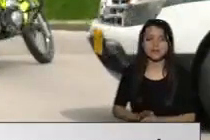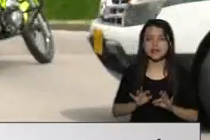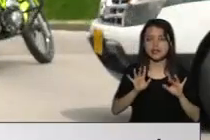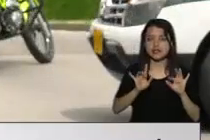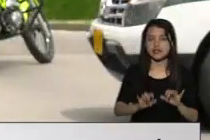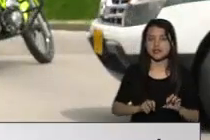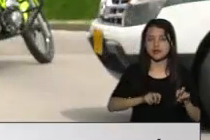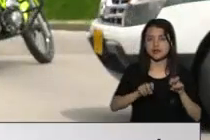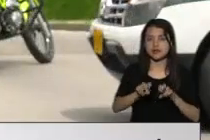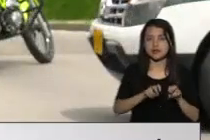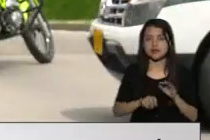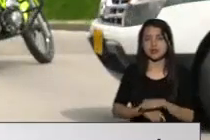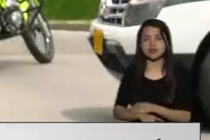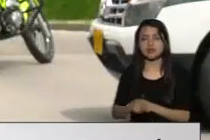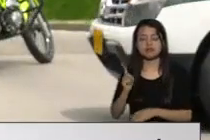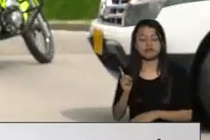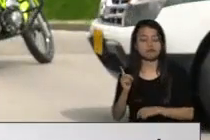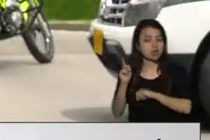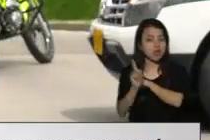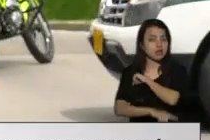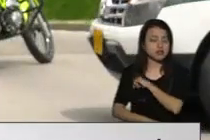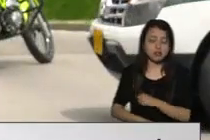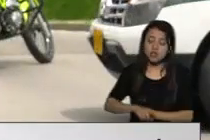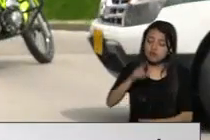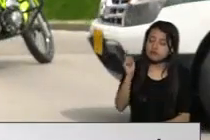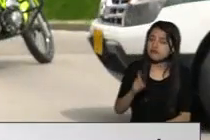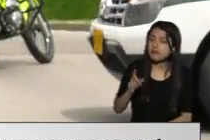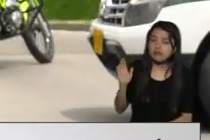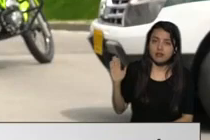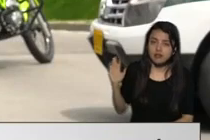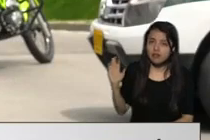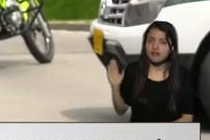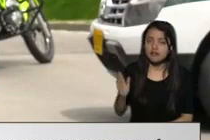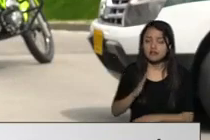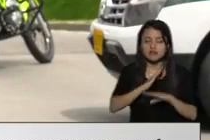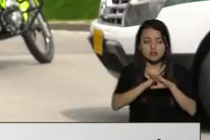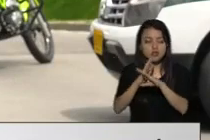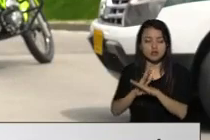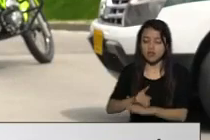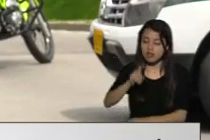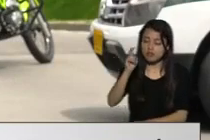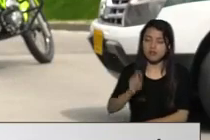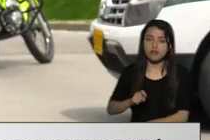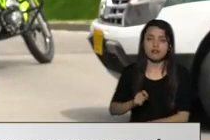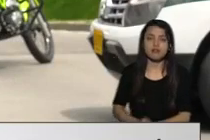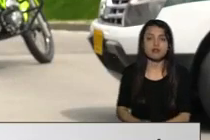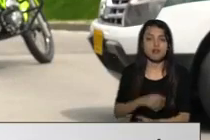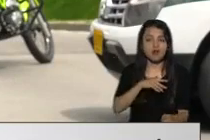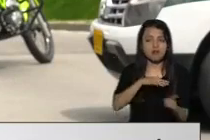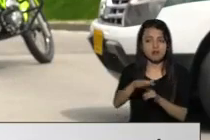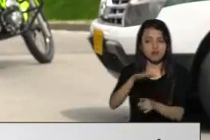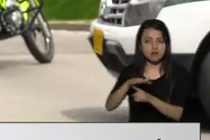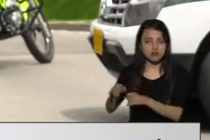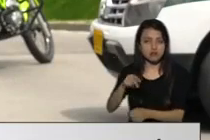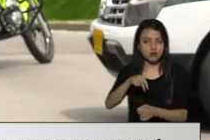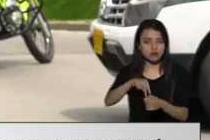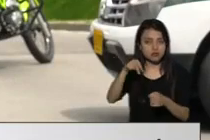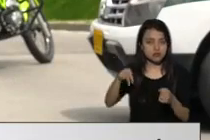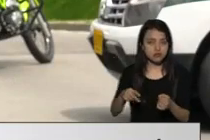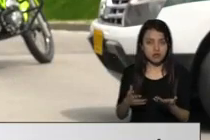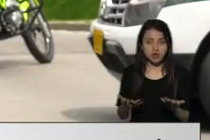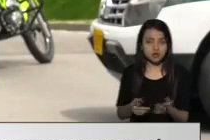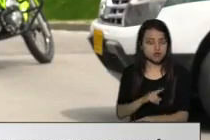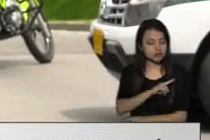Seguridad, dijera que tendría mano dura en caso de haber bloqueos en las vías que no permitan el tránsito normal de todos los ciudadanos que tratan de llegar al